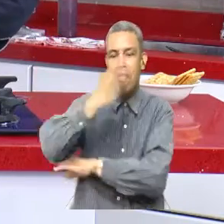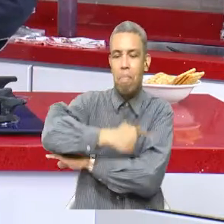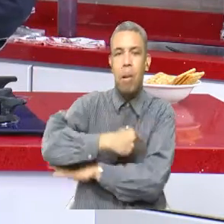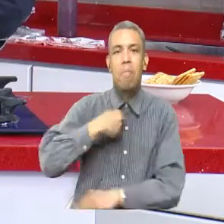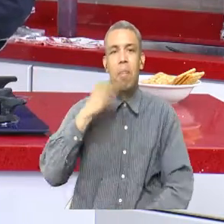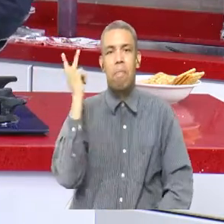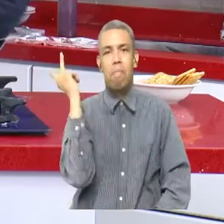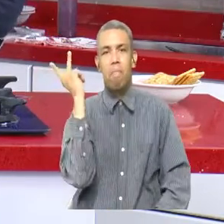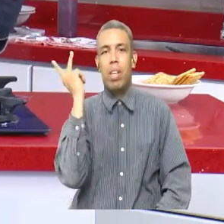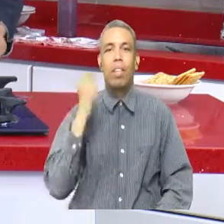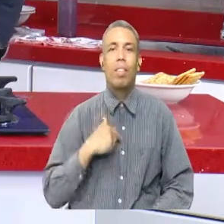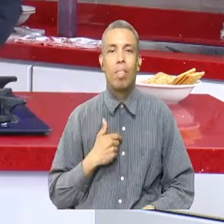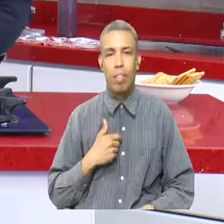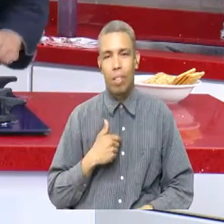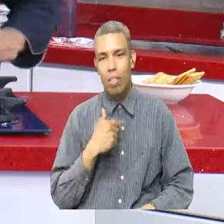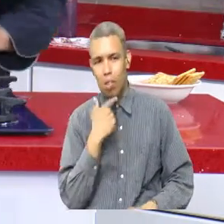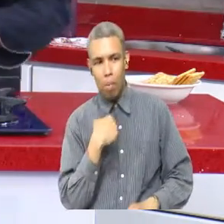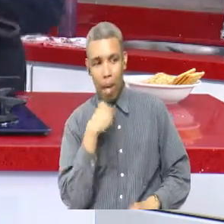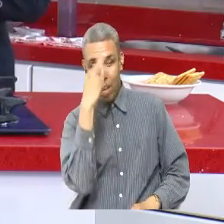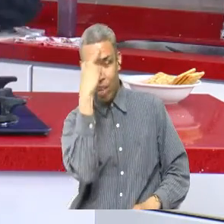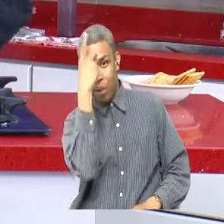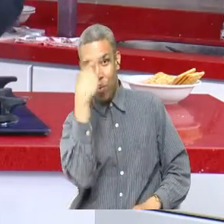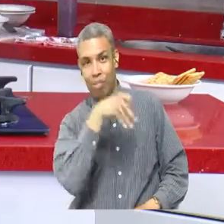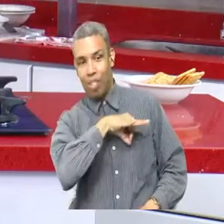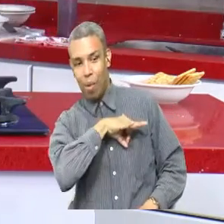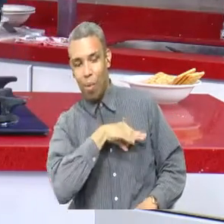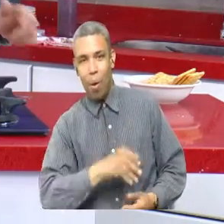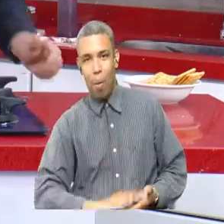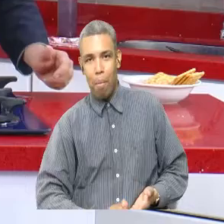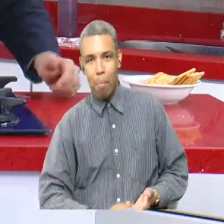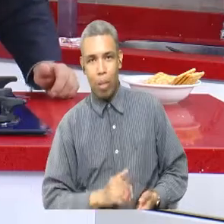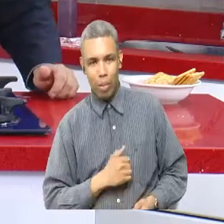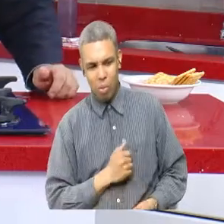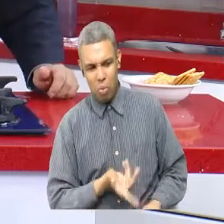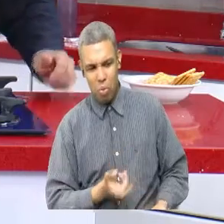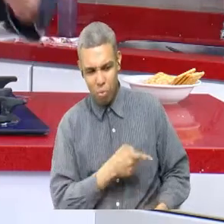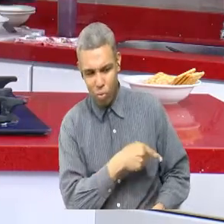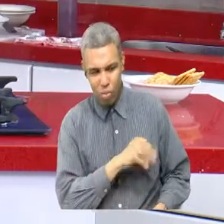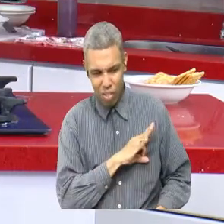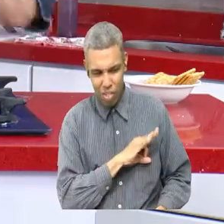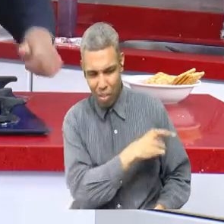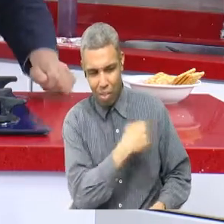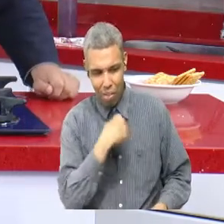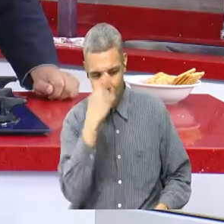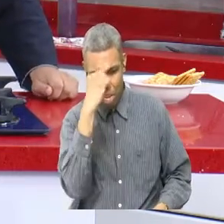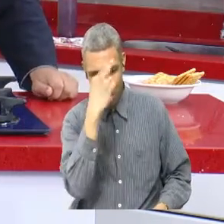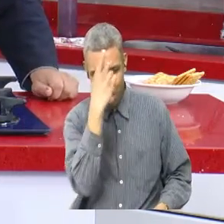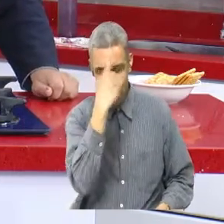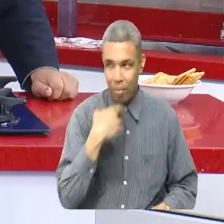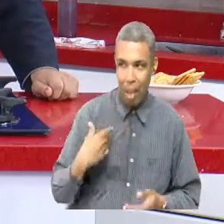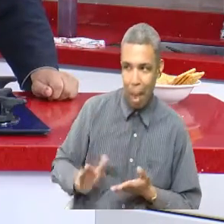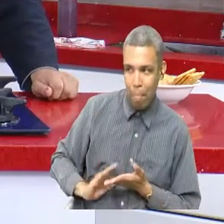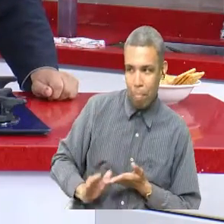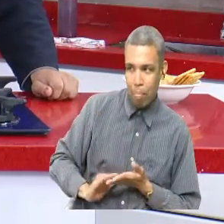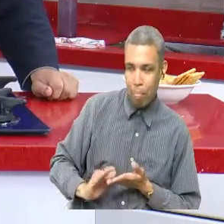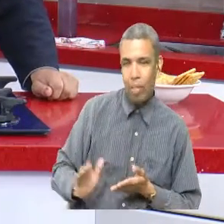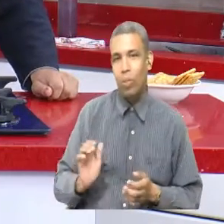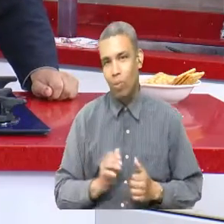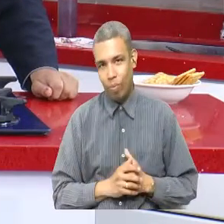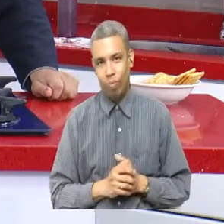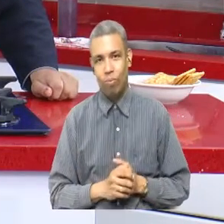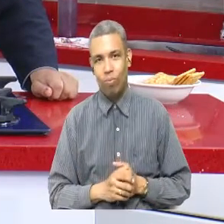¿cómo así que es sábado? Me adelanté, hoy es viernes, inicio de semana, fin de semana, perdón. Sí, señor, y bueno,